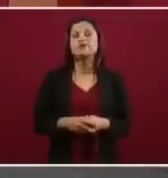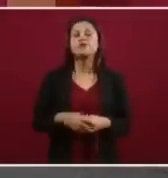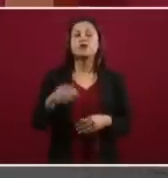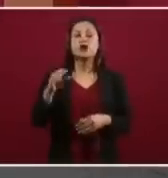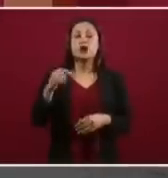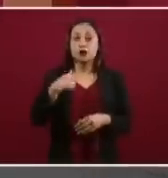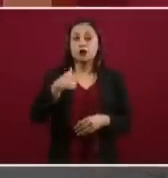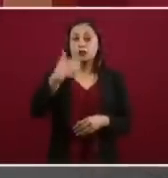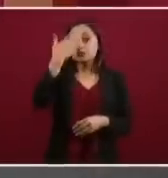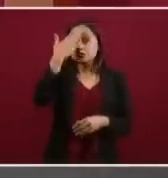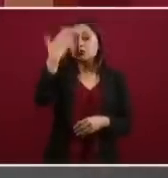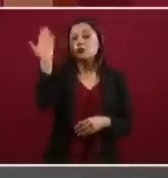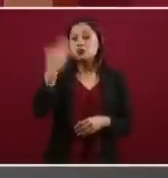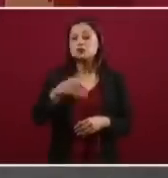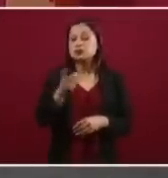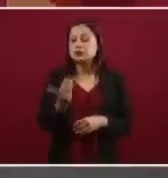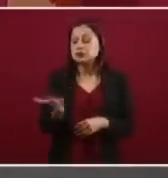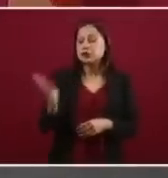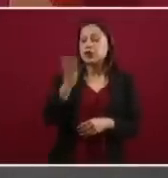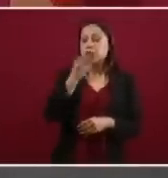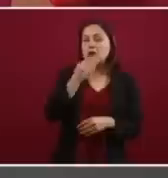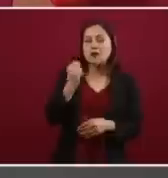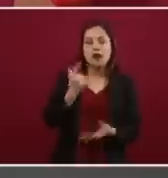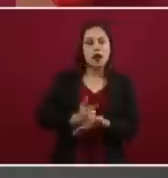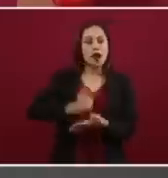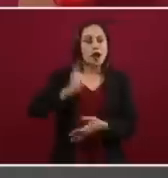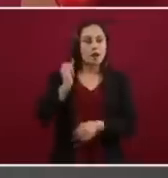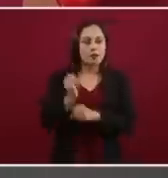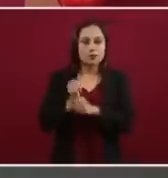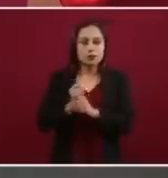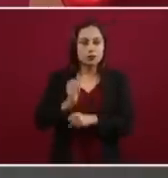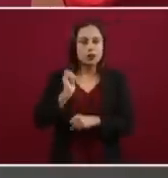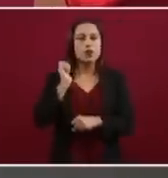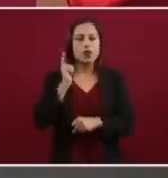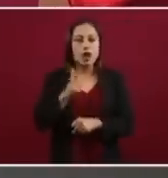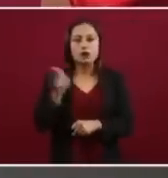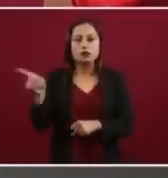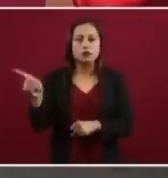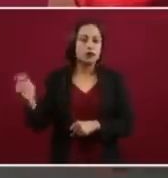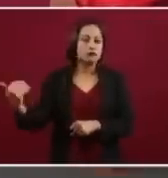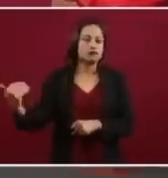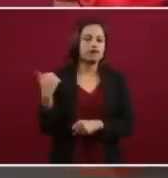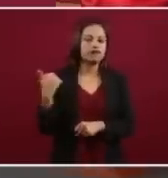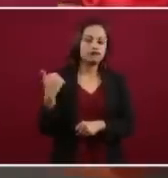grave, me buscaría, o sea, con urgencia,